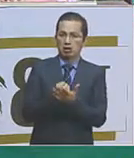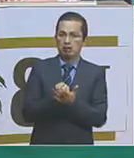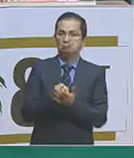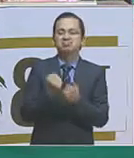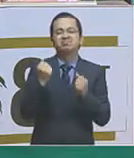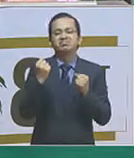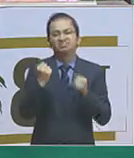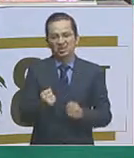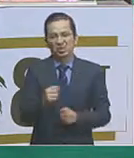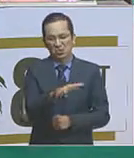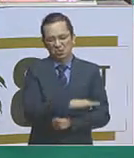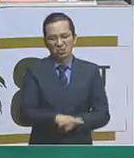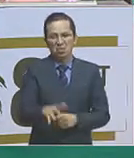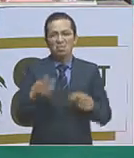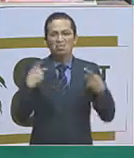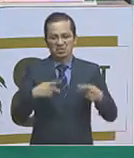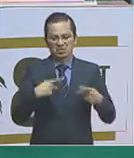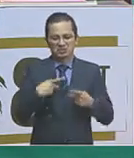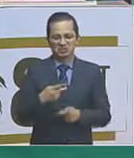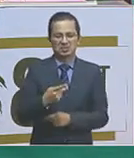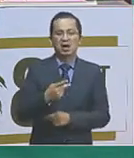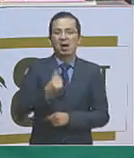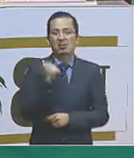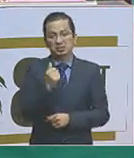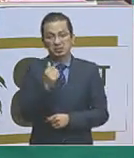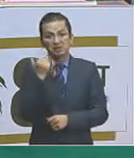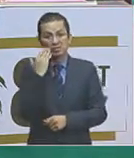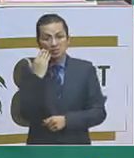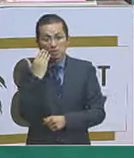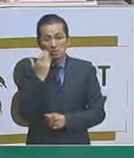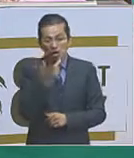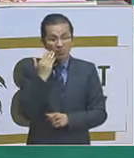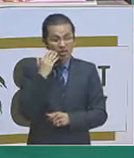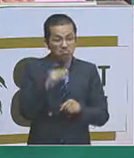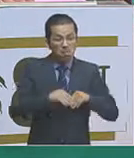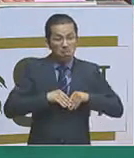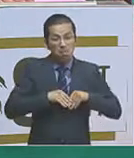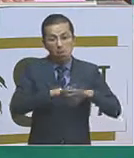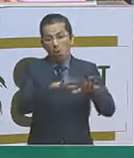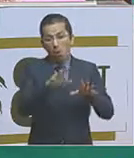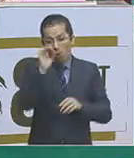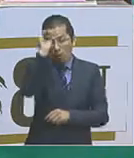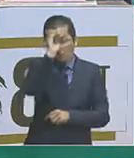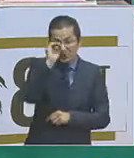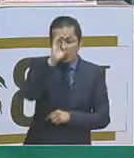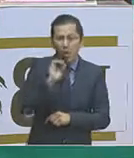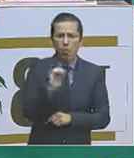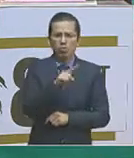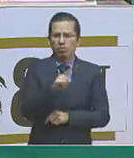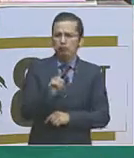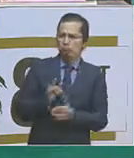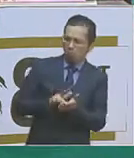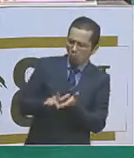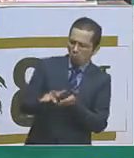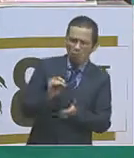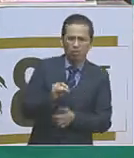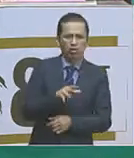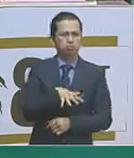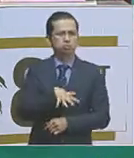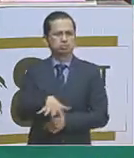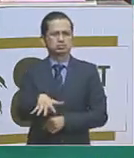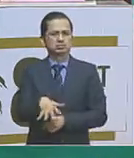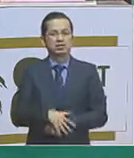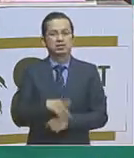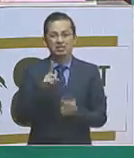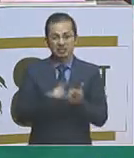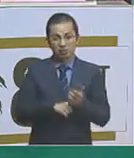que la ciudadanía recurre a facebook a expresar sus opiniones su apoyo o descontento con candidatos y candidatas y los filtros